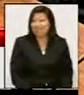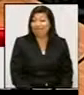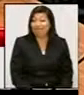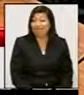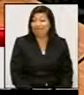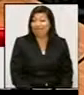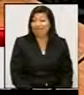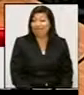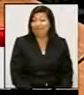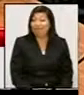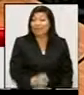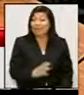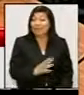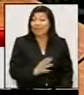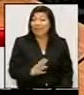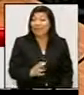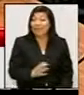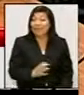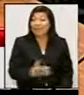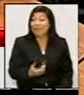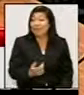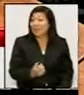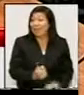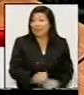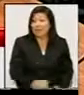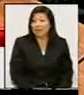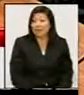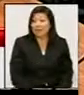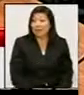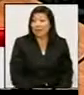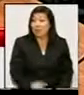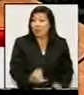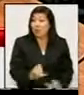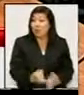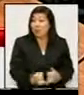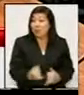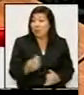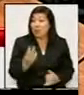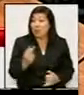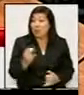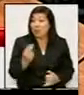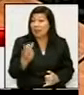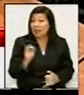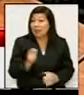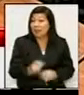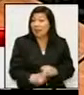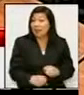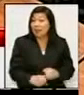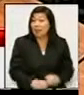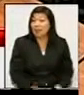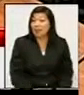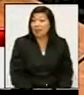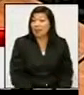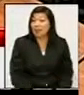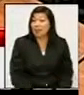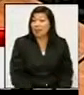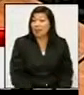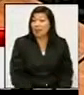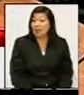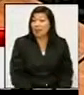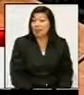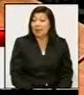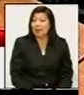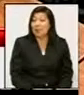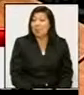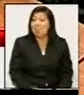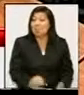porque es el Estado el que no funciona. En los últimos 20, 30 años, con la interpretación que hemos hecho de